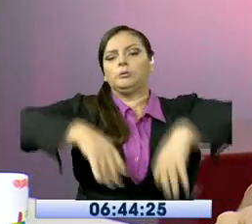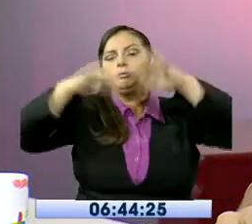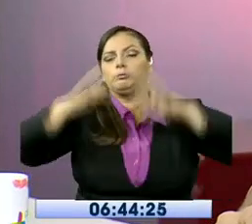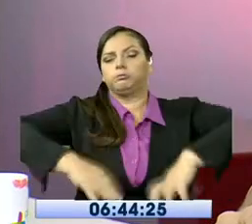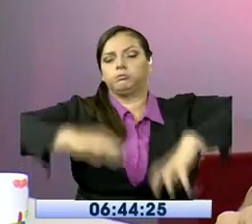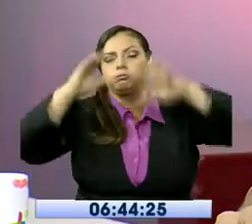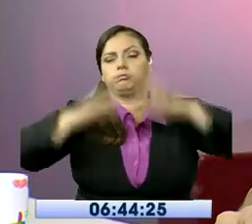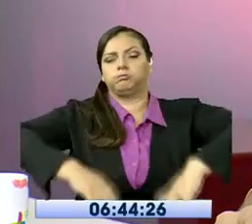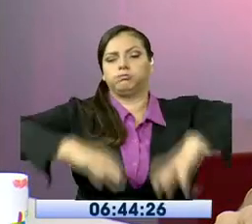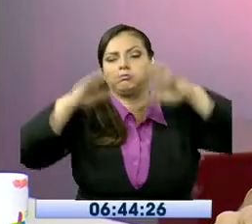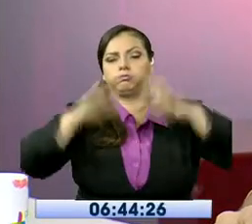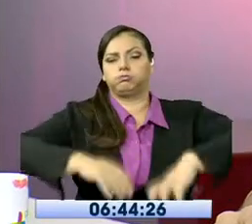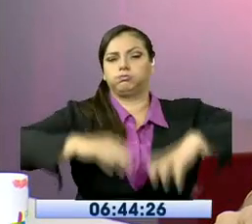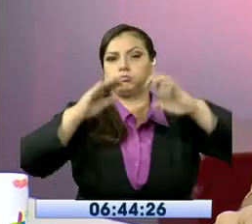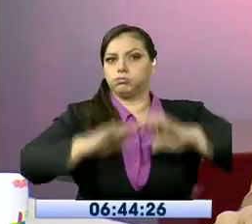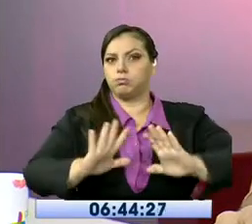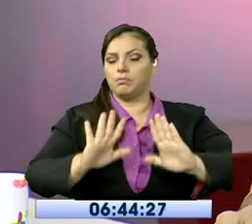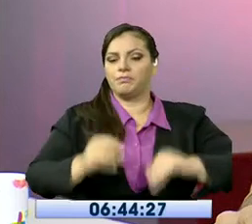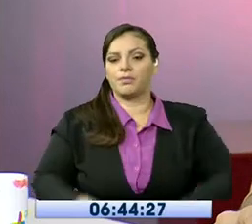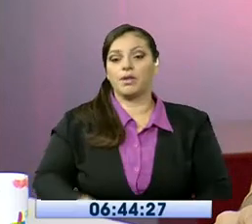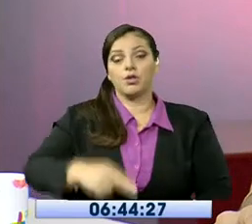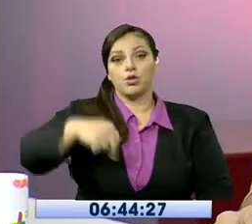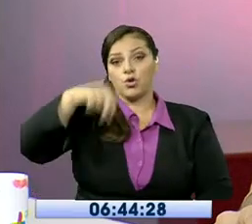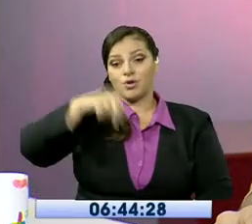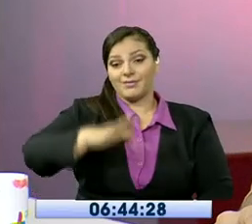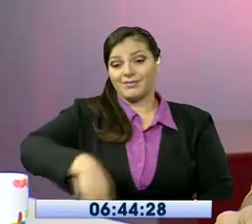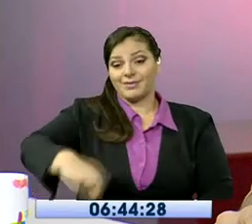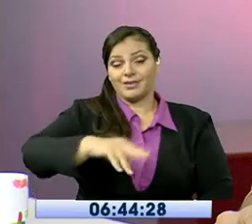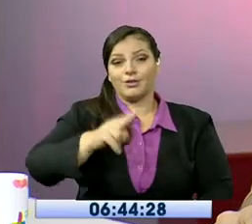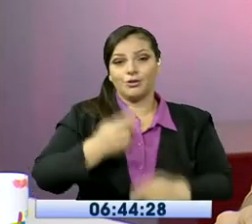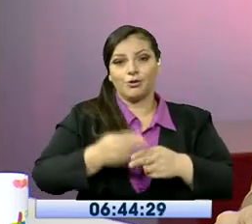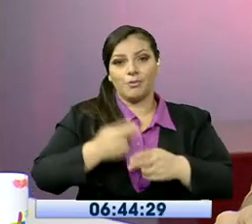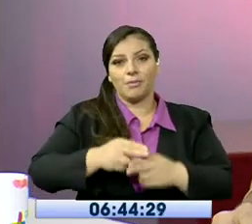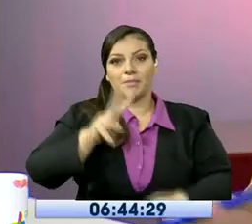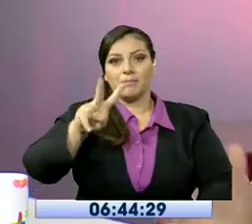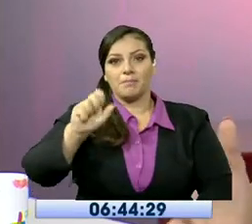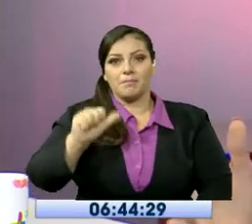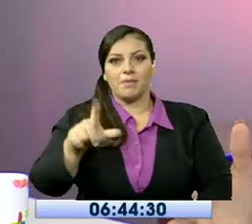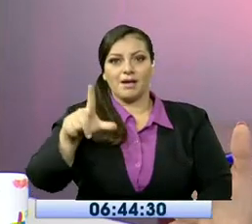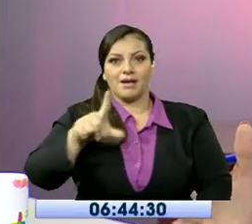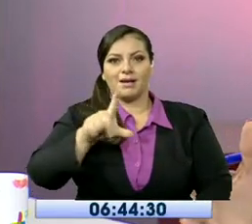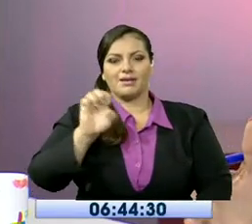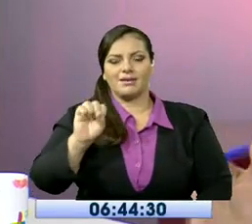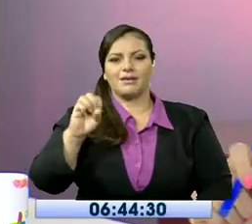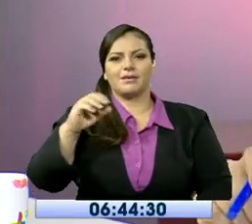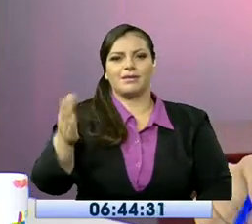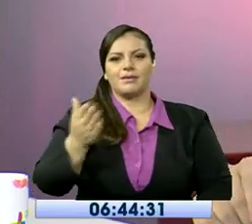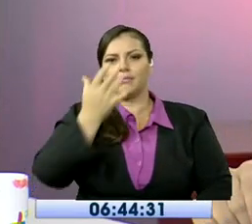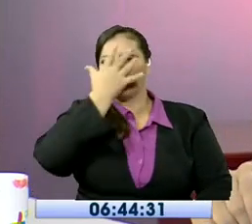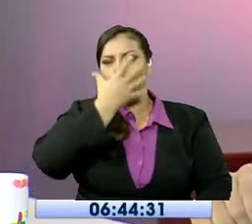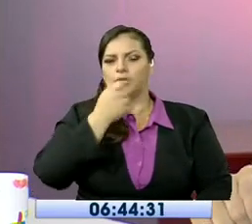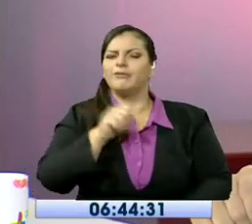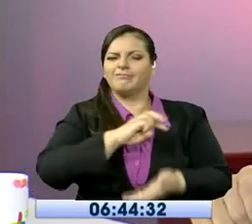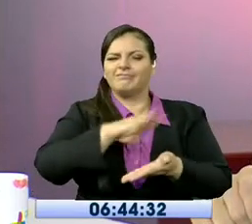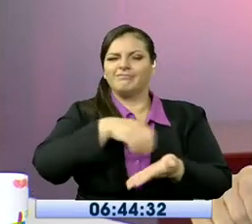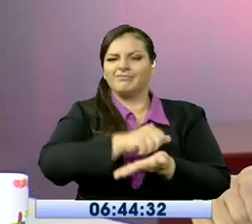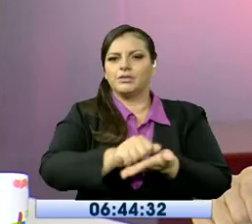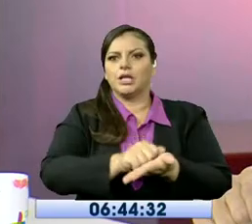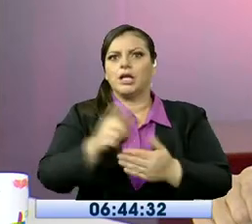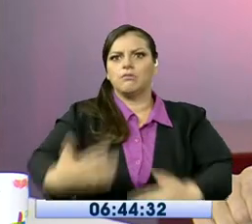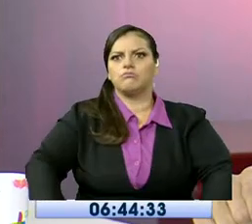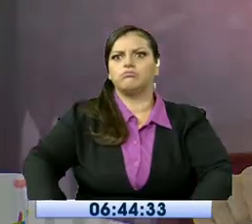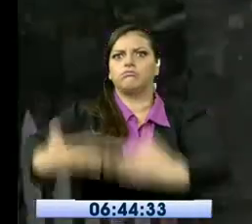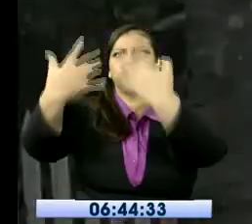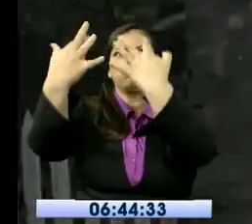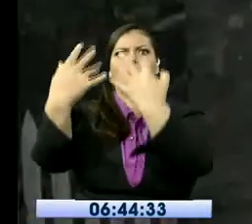terreno privado en la cooperativa Valle Hermoso en Monte Sinaí, al noroeste de Guayaquil. Afortunadamente no hubo víctimas.